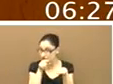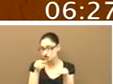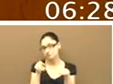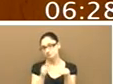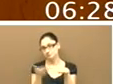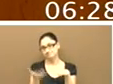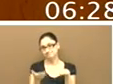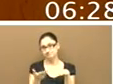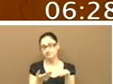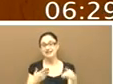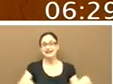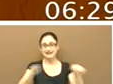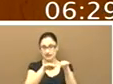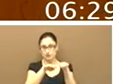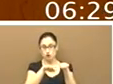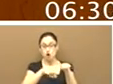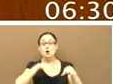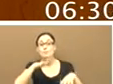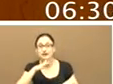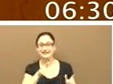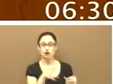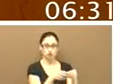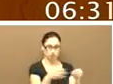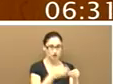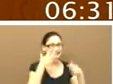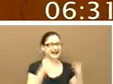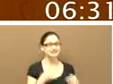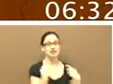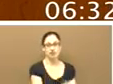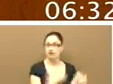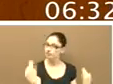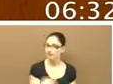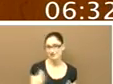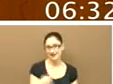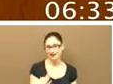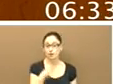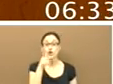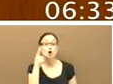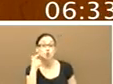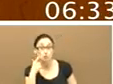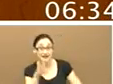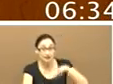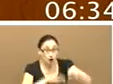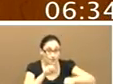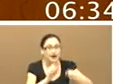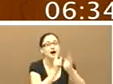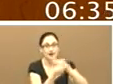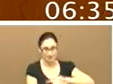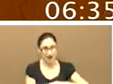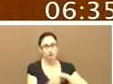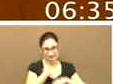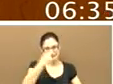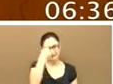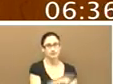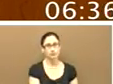que dar garantías también a los consumidores porque los hábitos de compra se están modificando y todos lo sabemos y